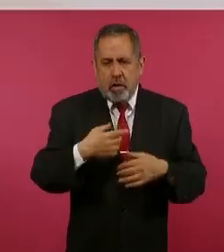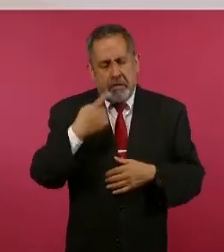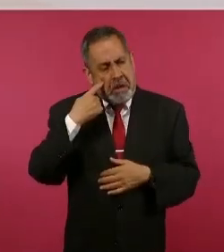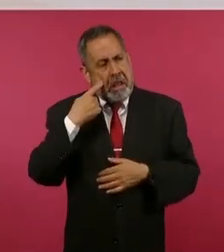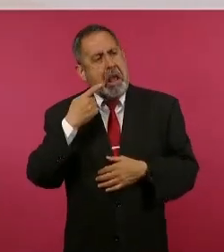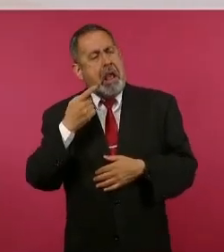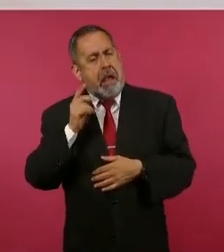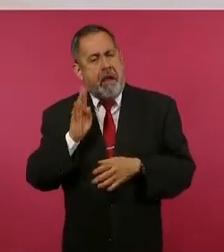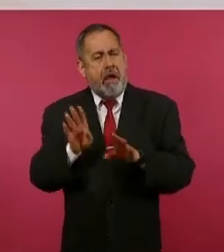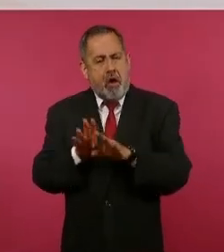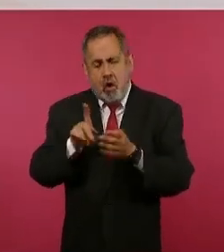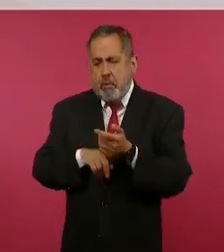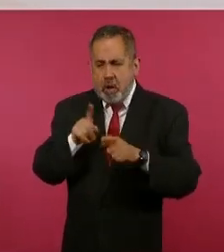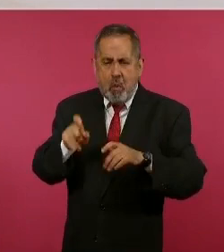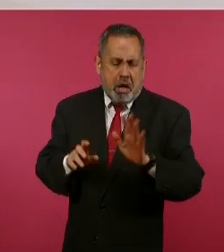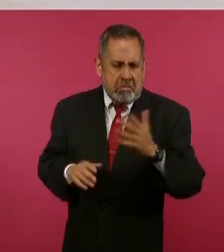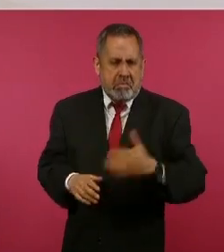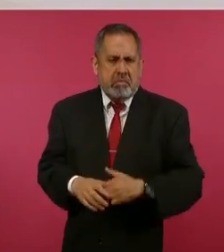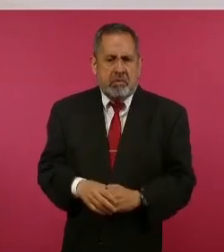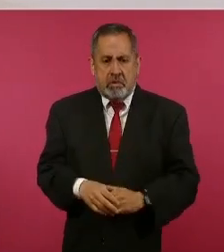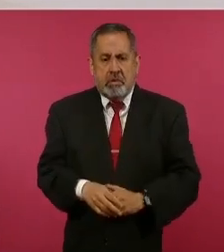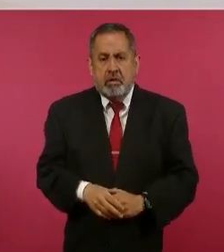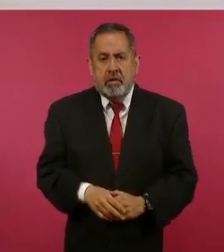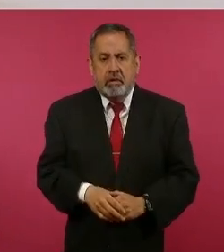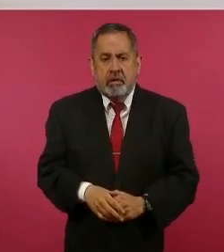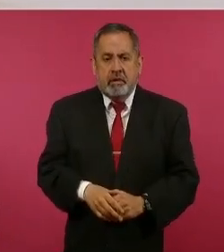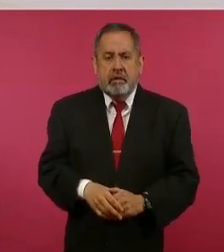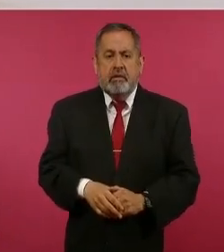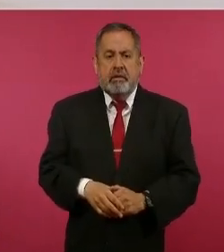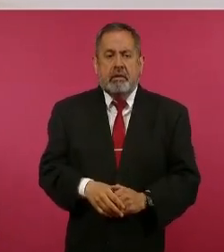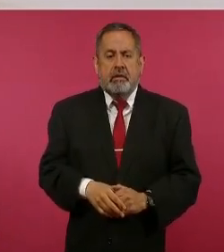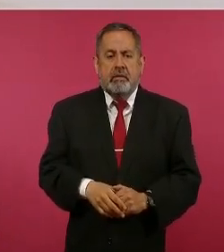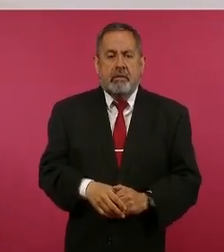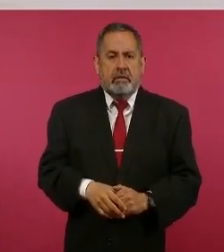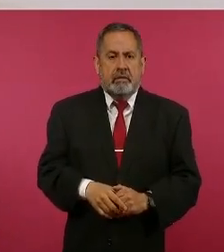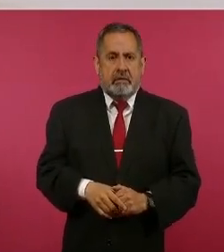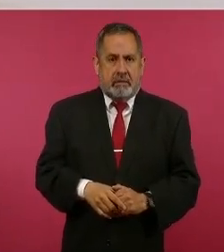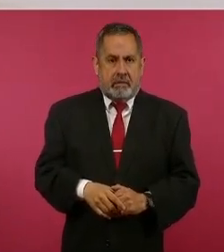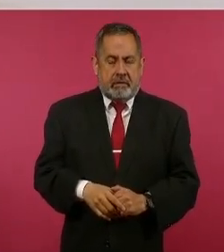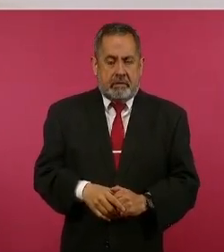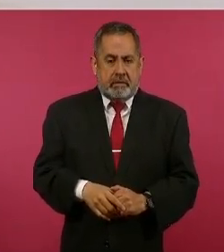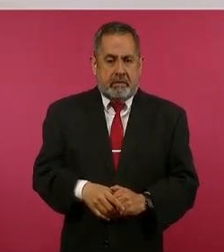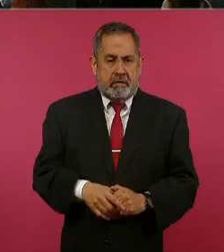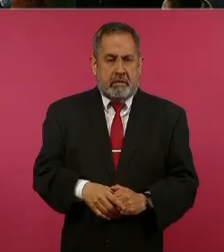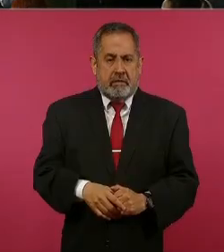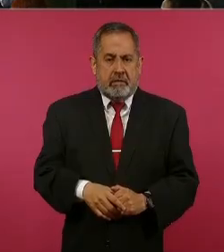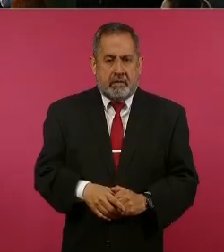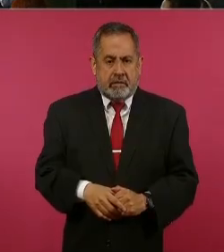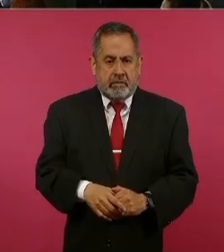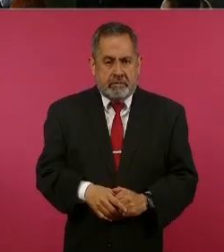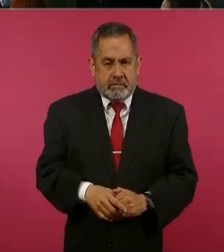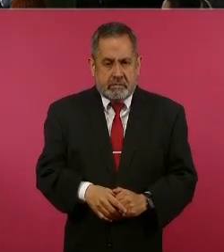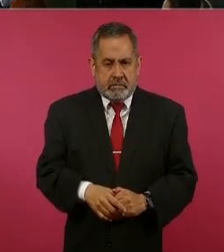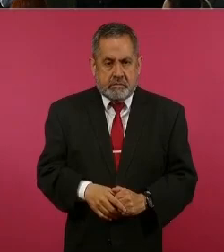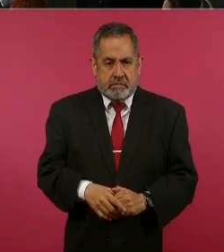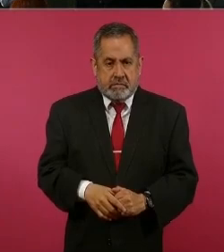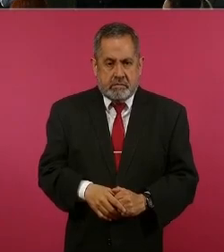entregar. Y tienen